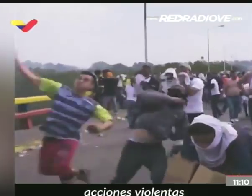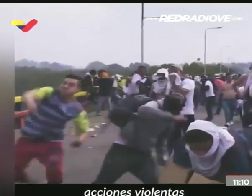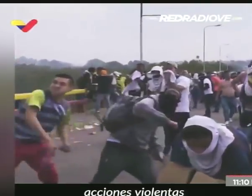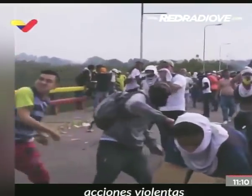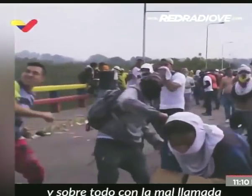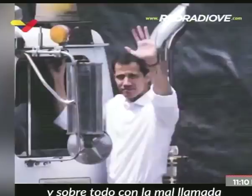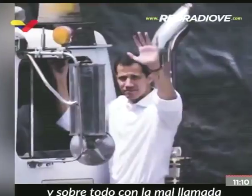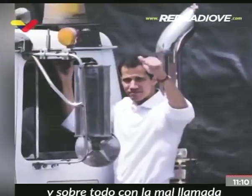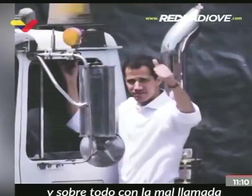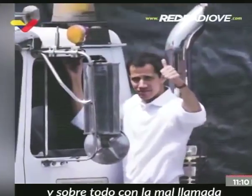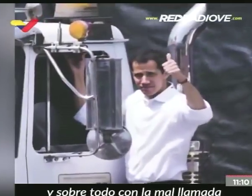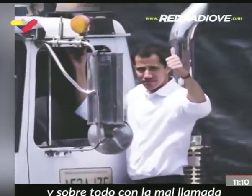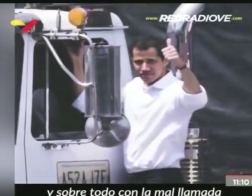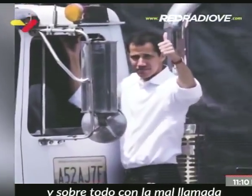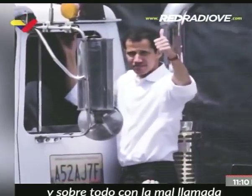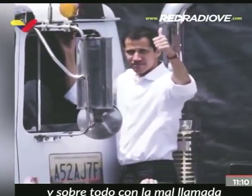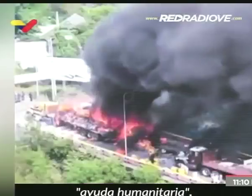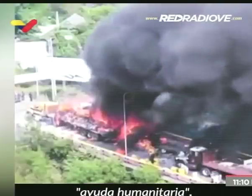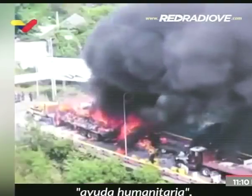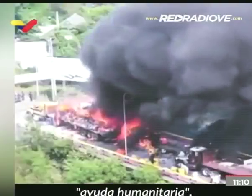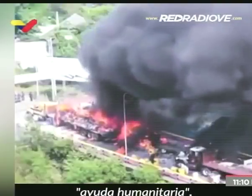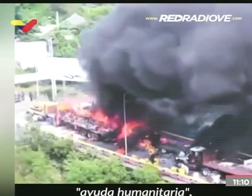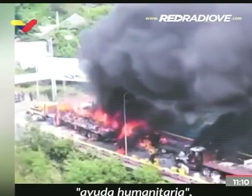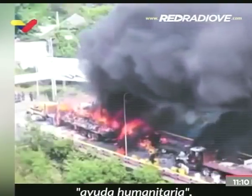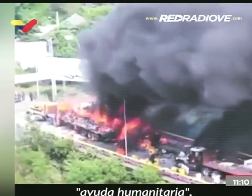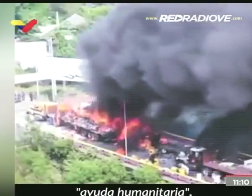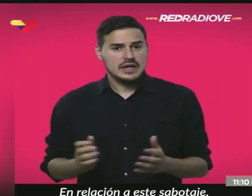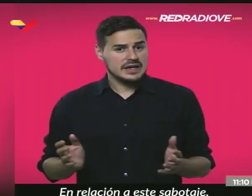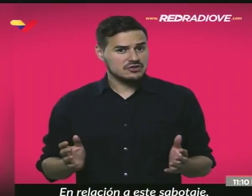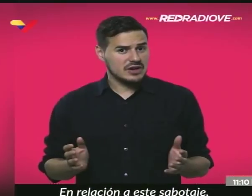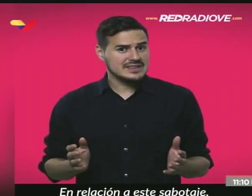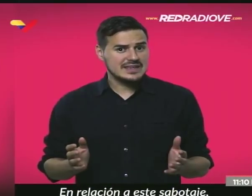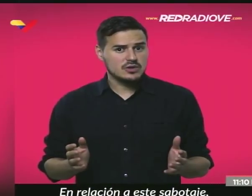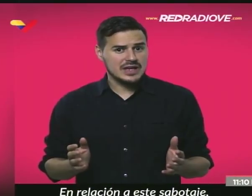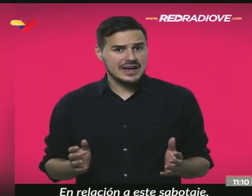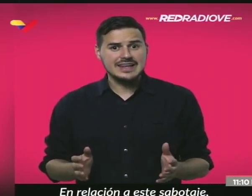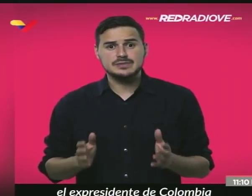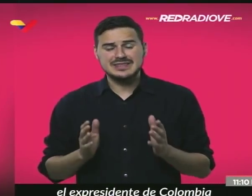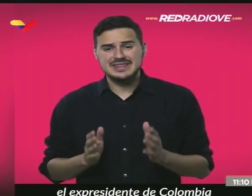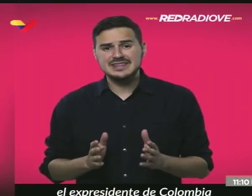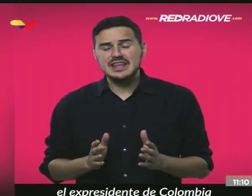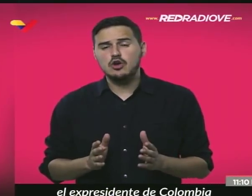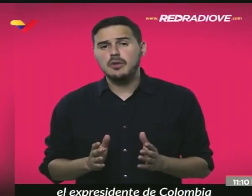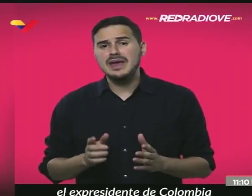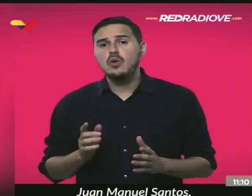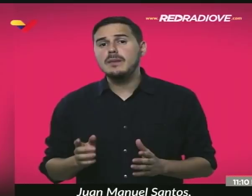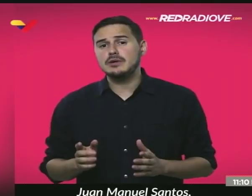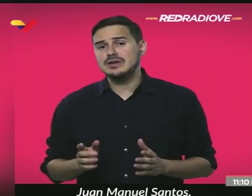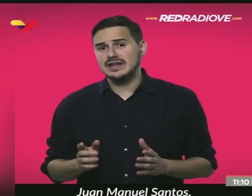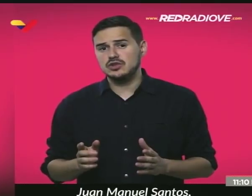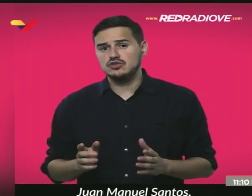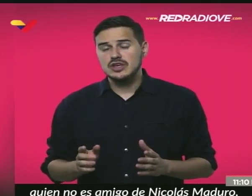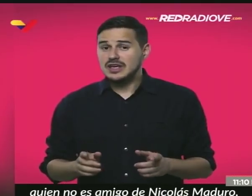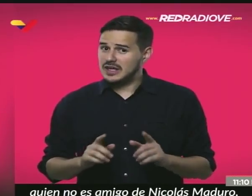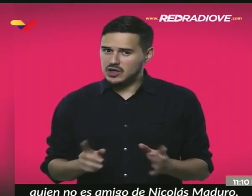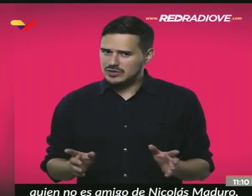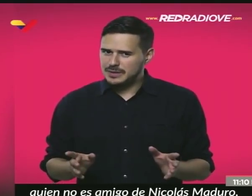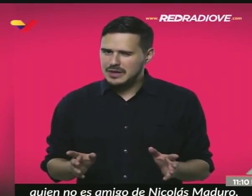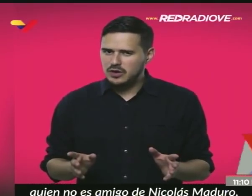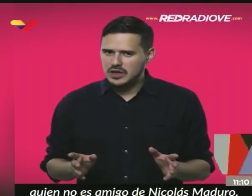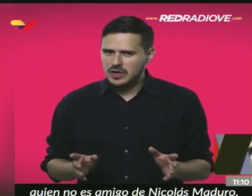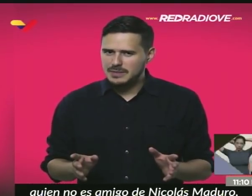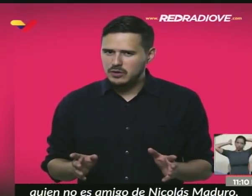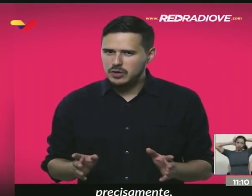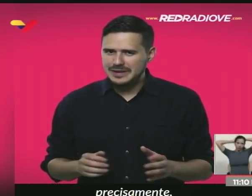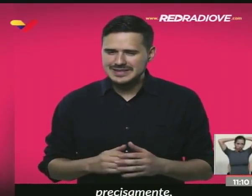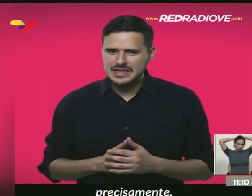acciones violentas y sobre todo con la mal llamada ayuda humanitaria. En relación a este sabotaje, el expresidente de Colombia, Juan Manuel Santos, quien no es